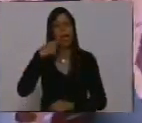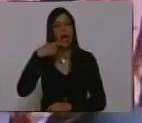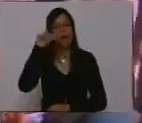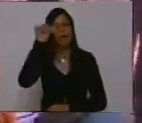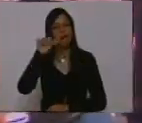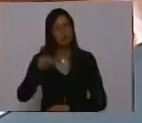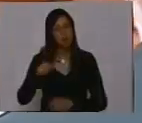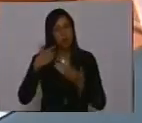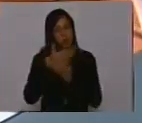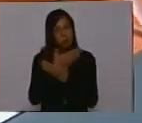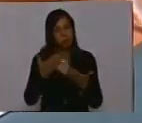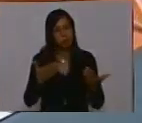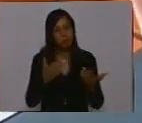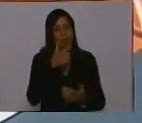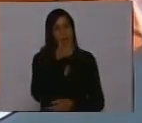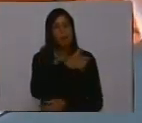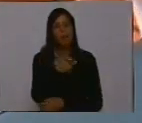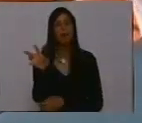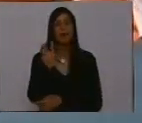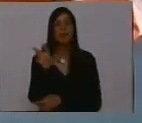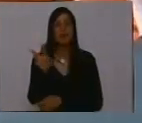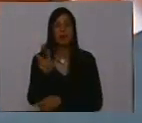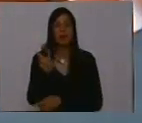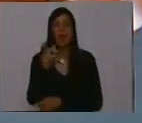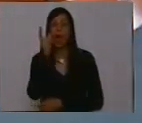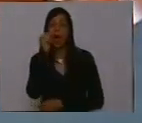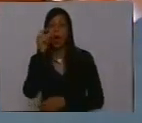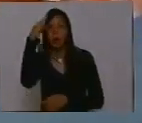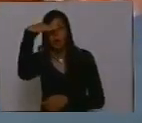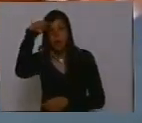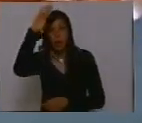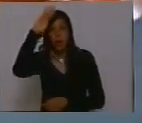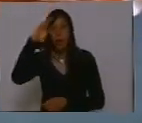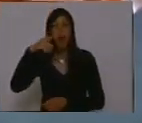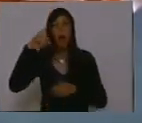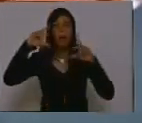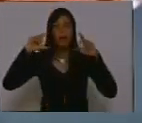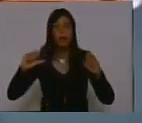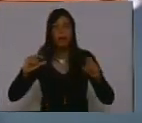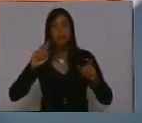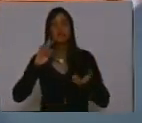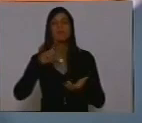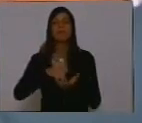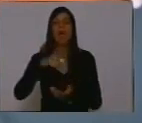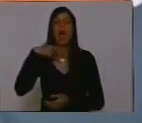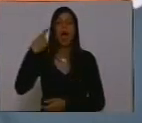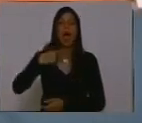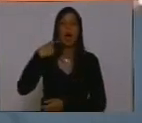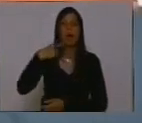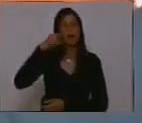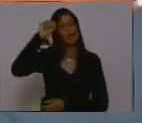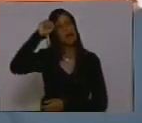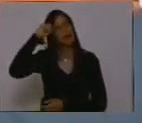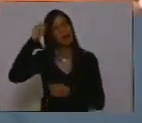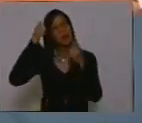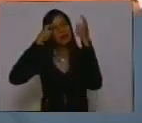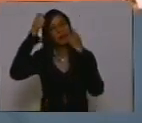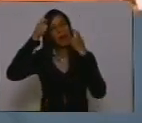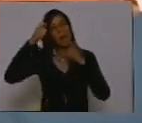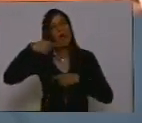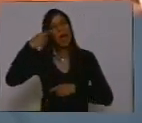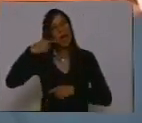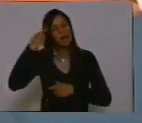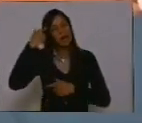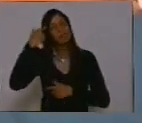pueblo soberano. En el marco de su mensaje, Sánchez Otero recordó el ideario y el mensaje del comandante Hugo Chávez